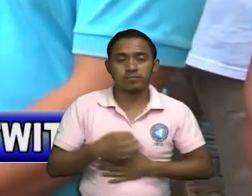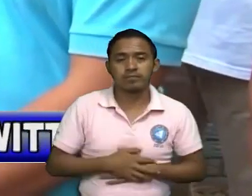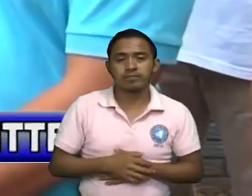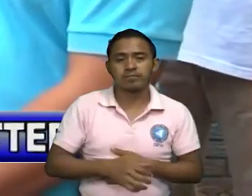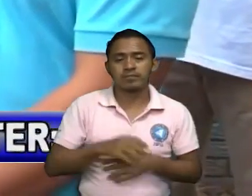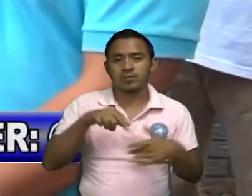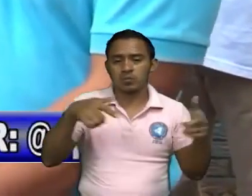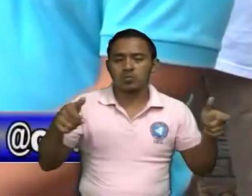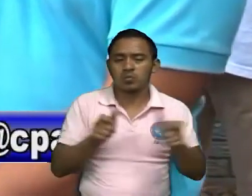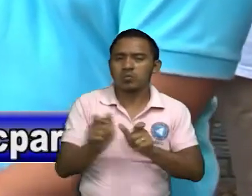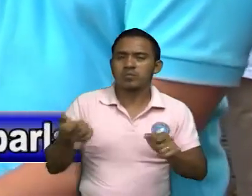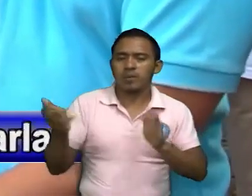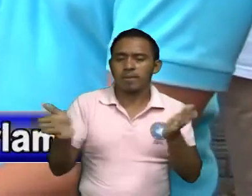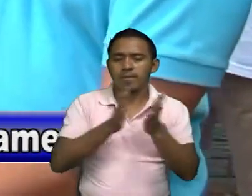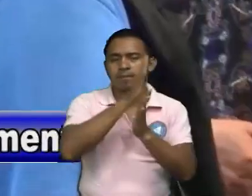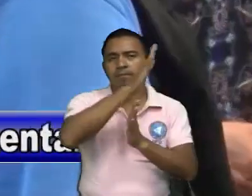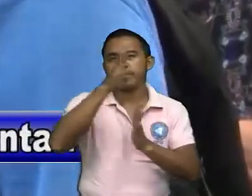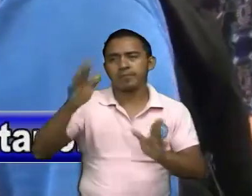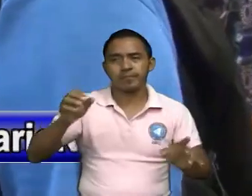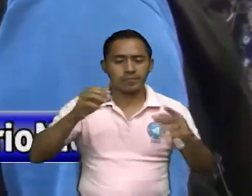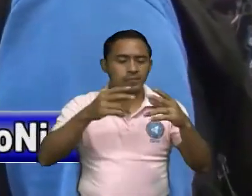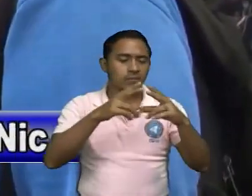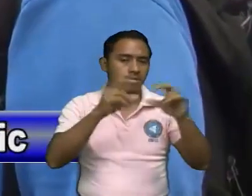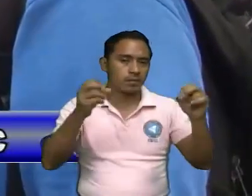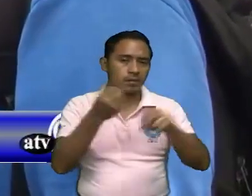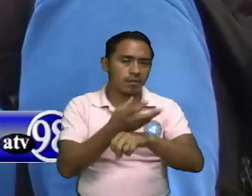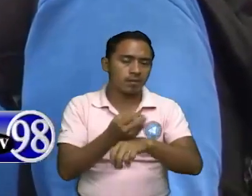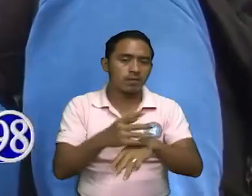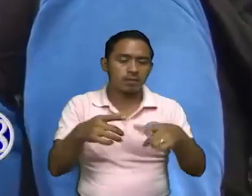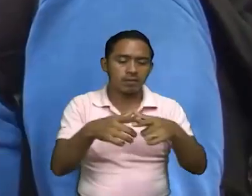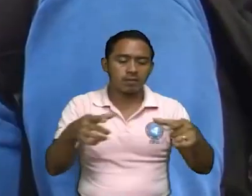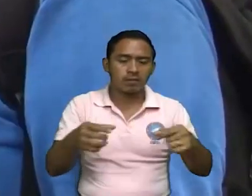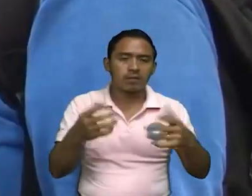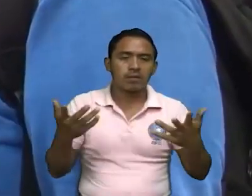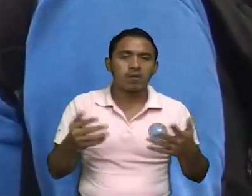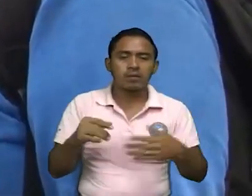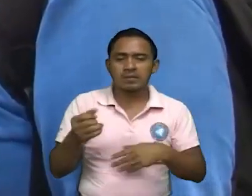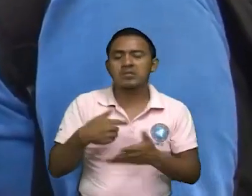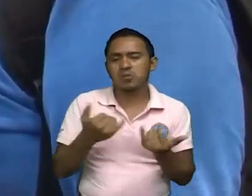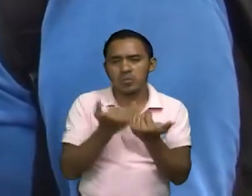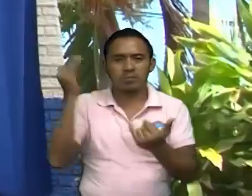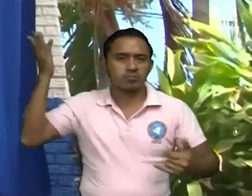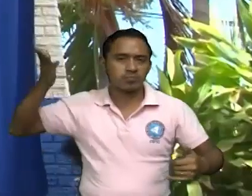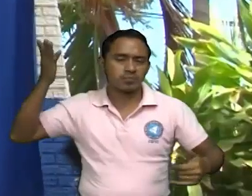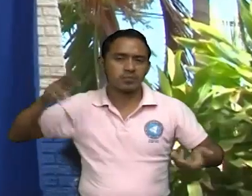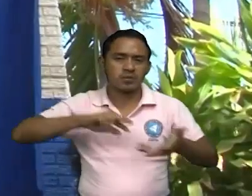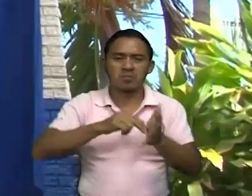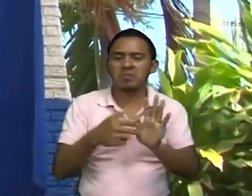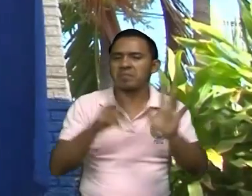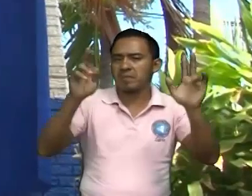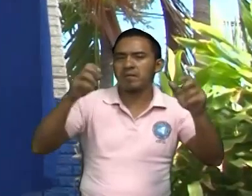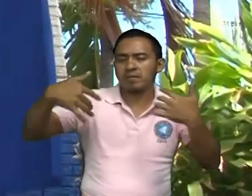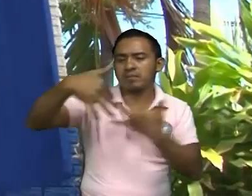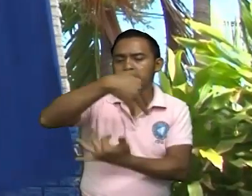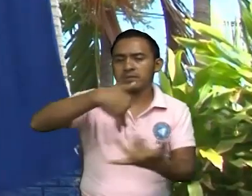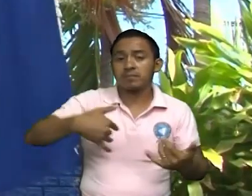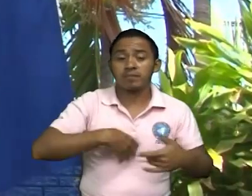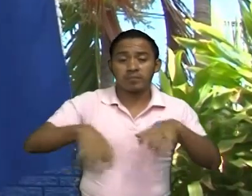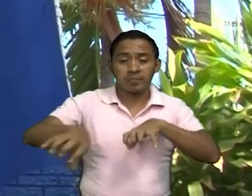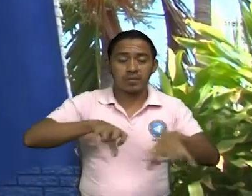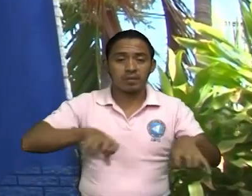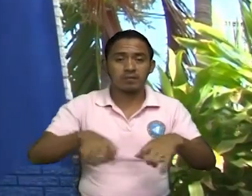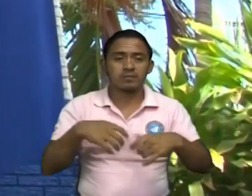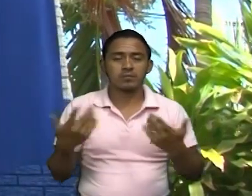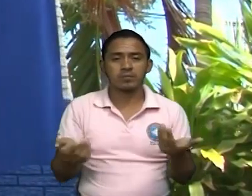Departamento de Biblioteca de la Alcaldía de Managua también ha preparado conferencias magistrales relacionadas a las fiestas patrias en